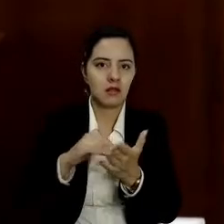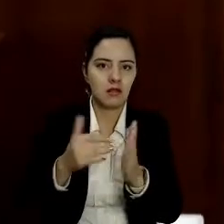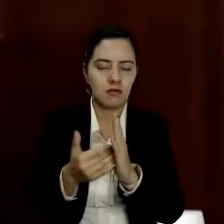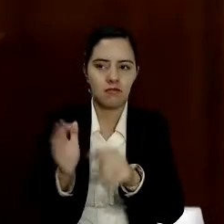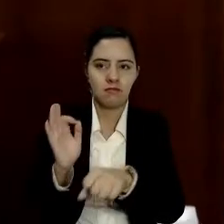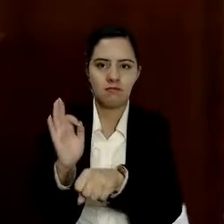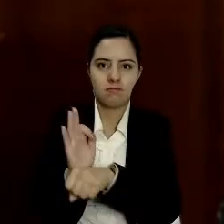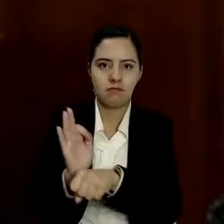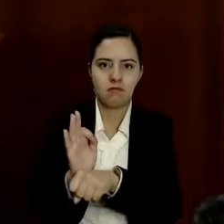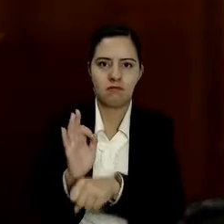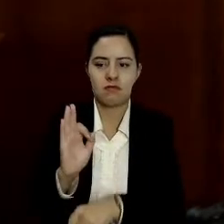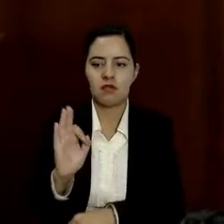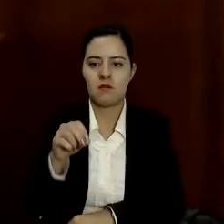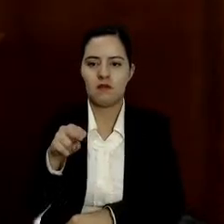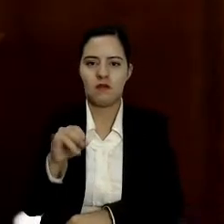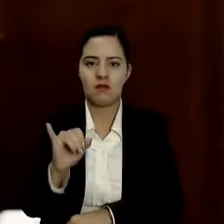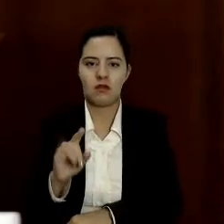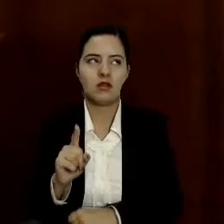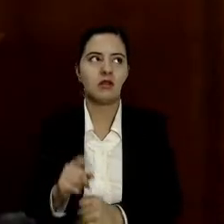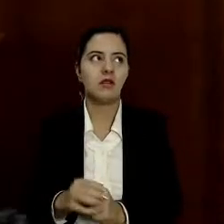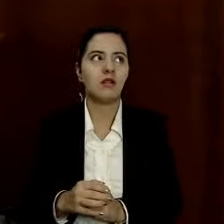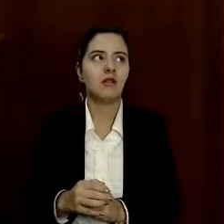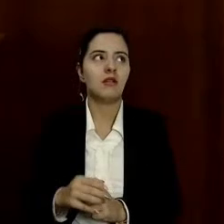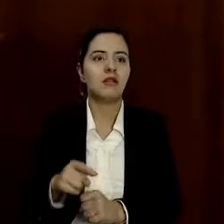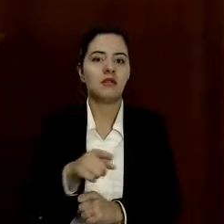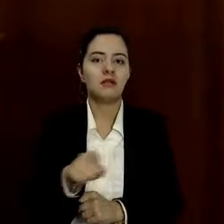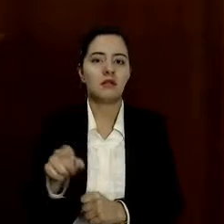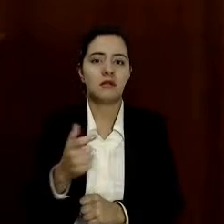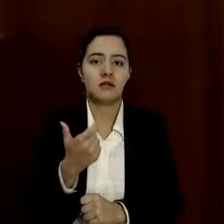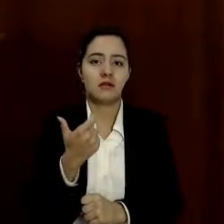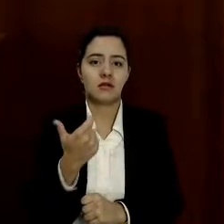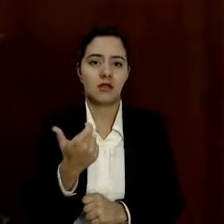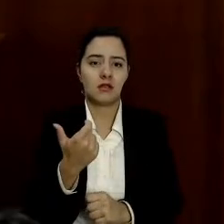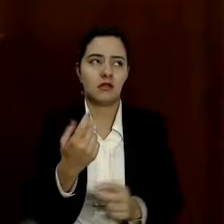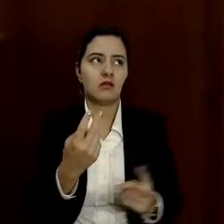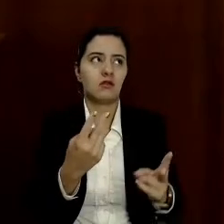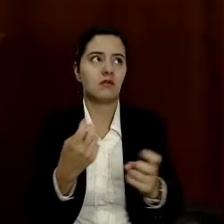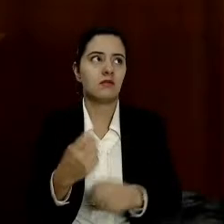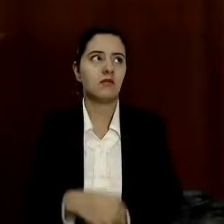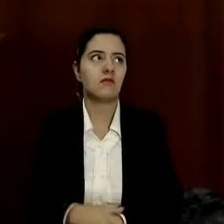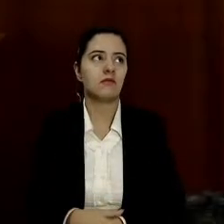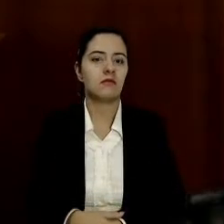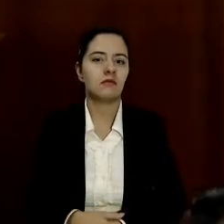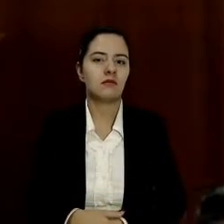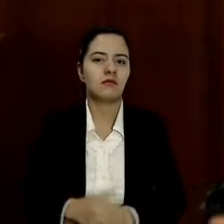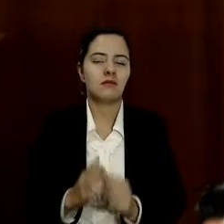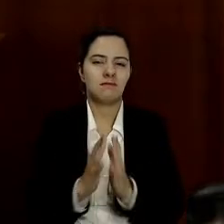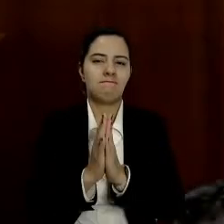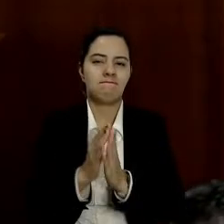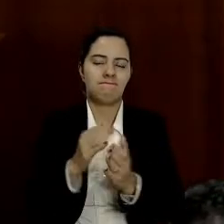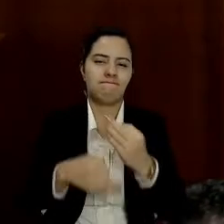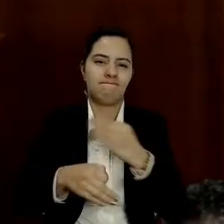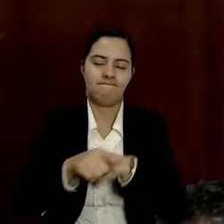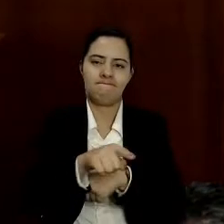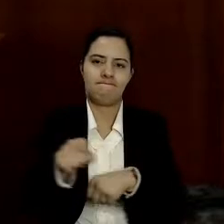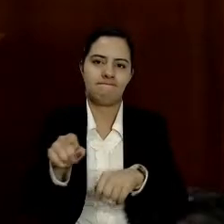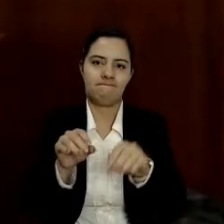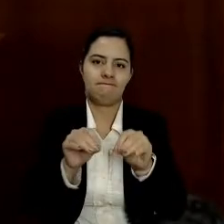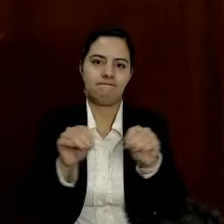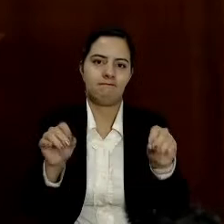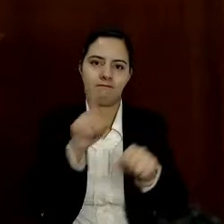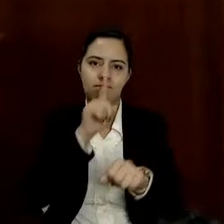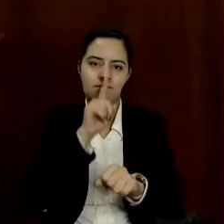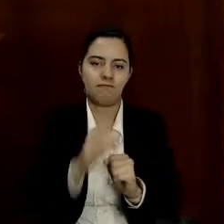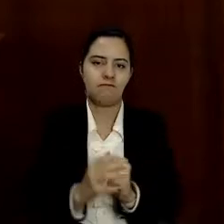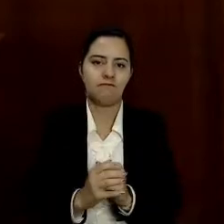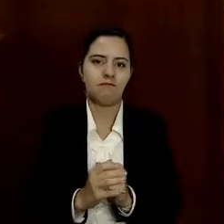del FONDIC y los delitos y desvíos Pedimos guardar silencio, por favor. No hemos llegado al acuerdo